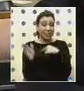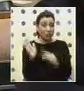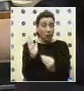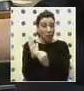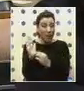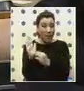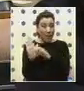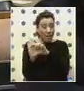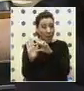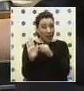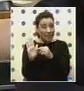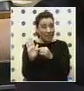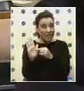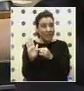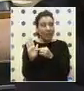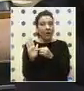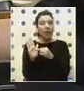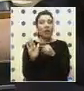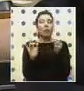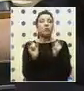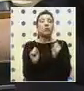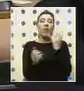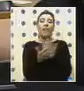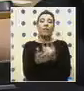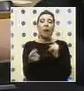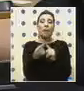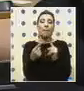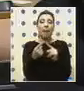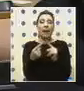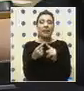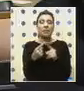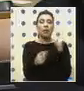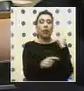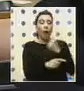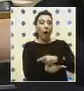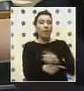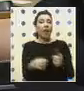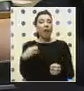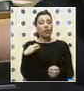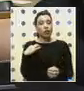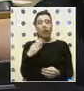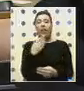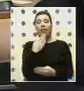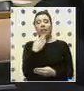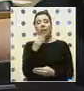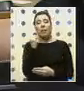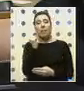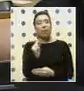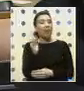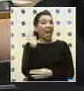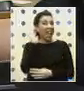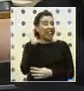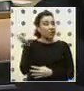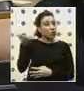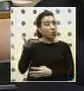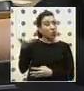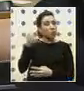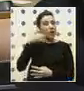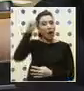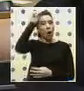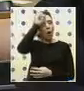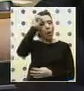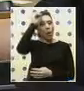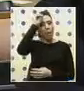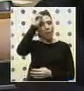una participación que no solamente vincule ciudadanos, también se puedan escuchar las